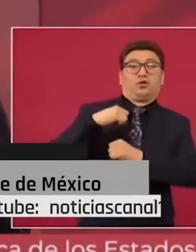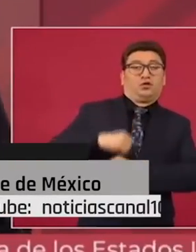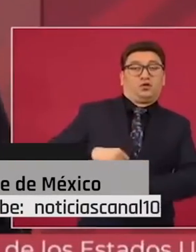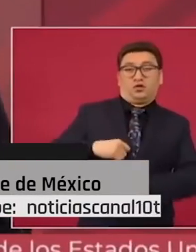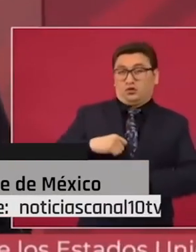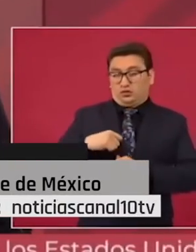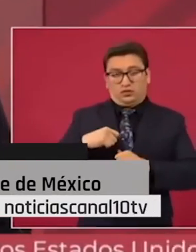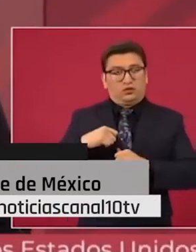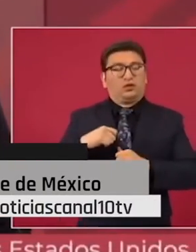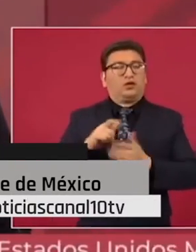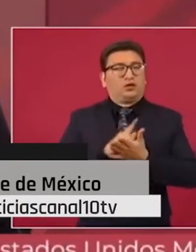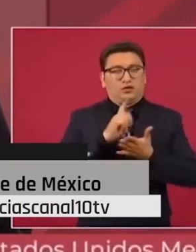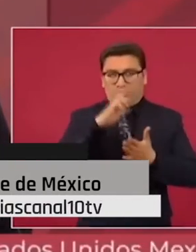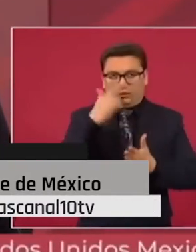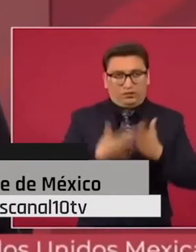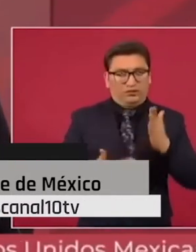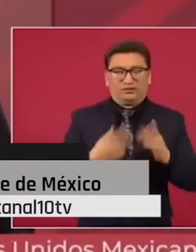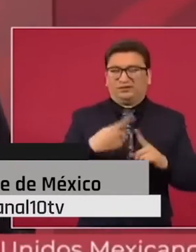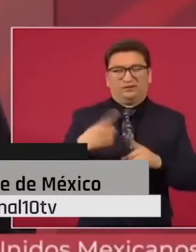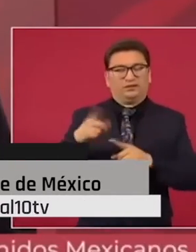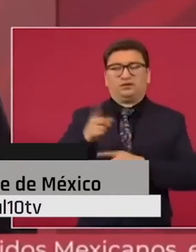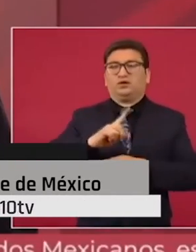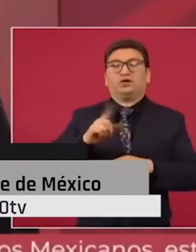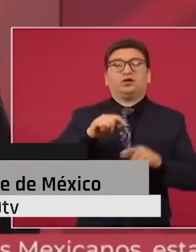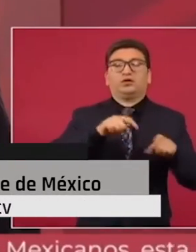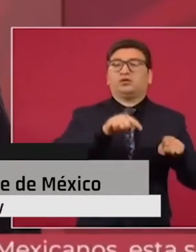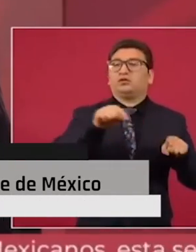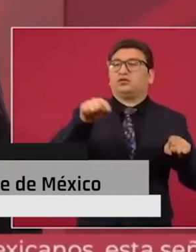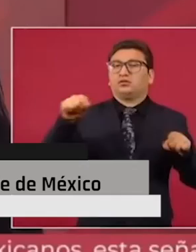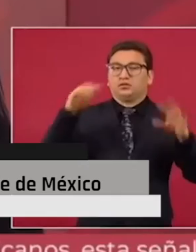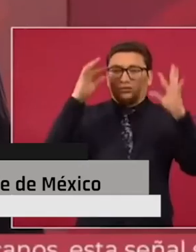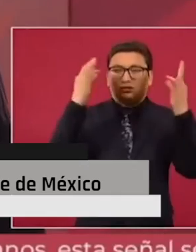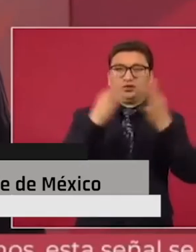Entonces, todas las aduanas